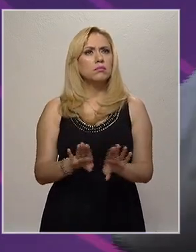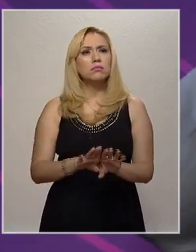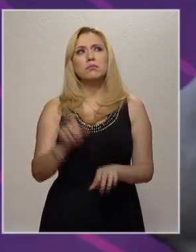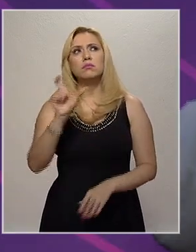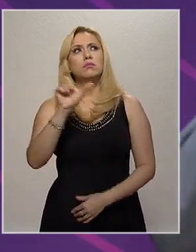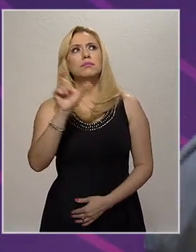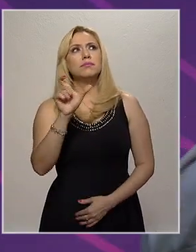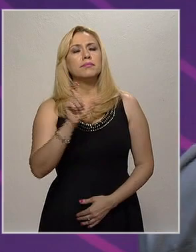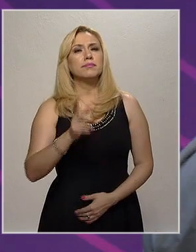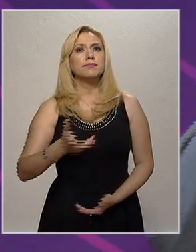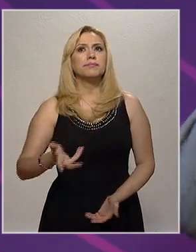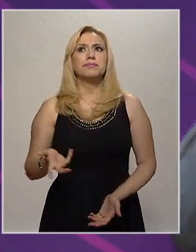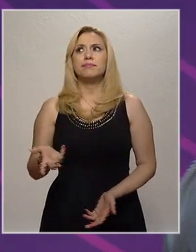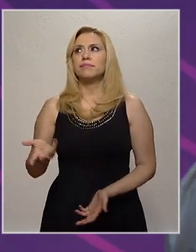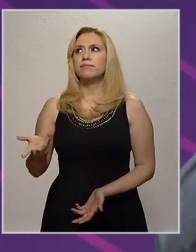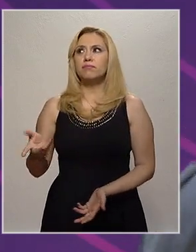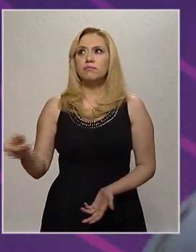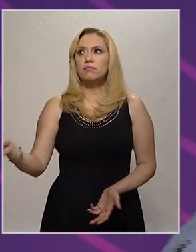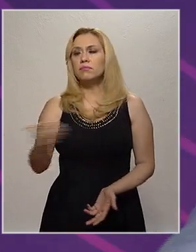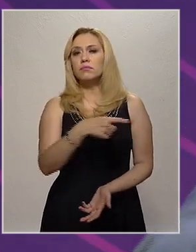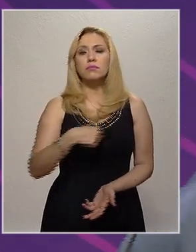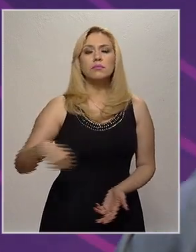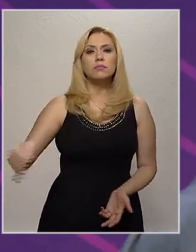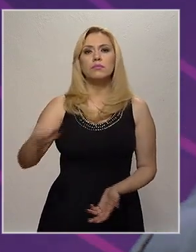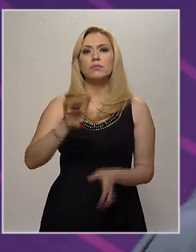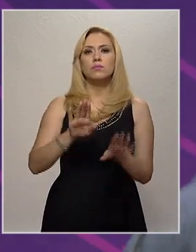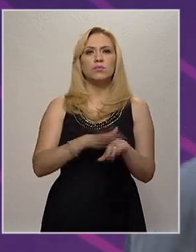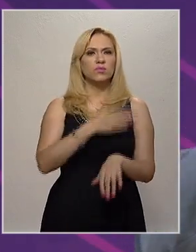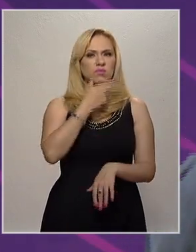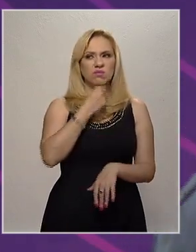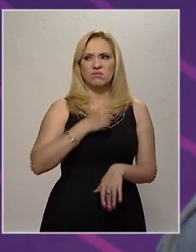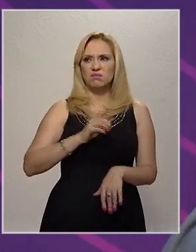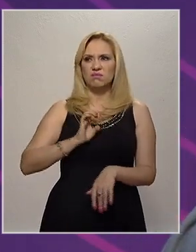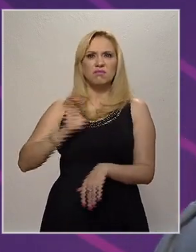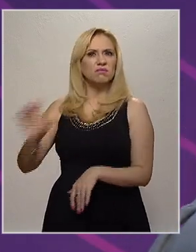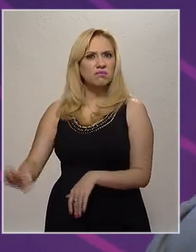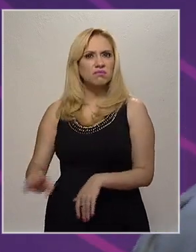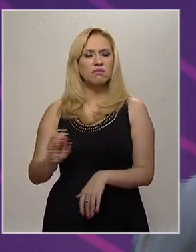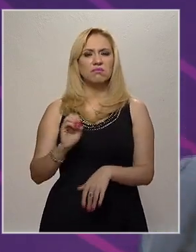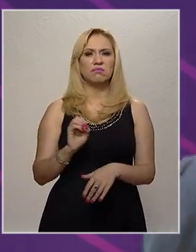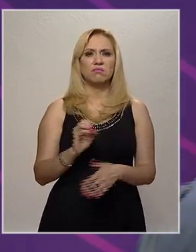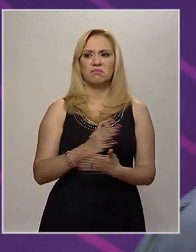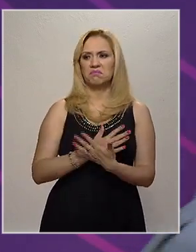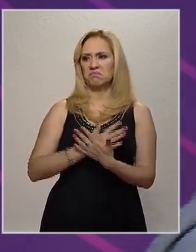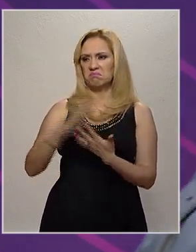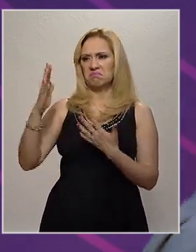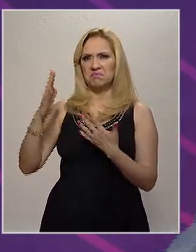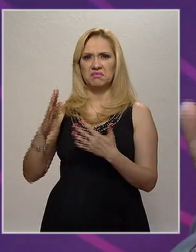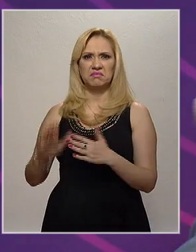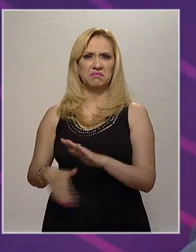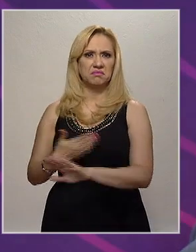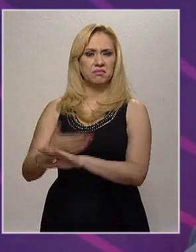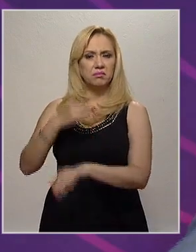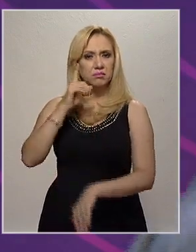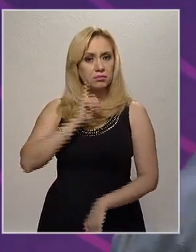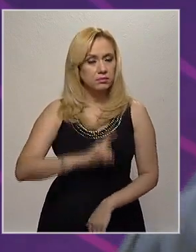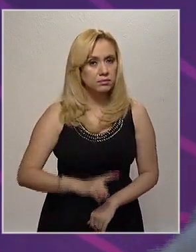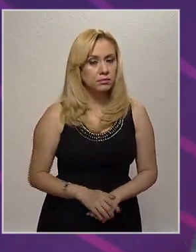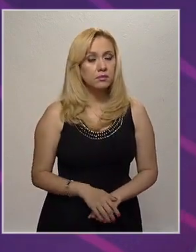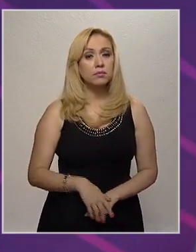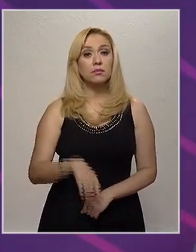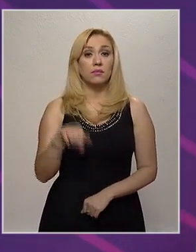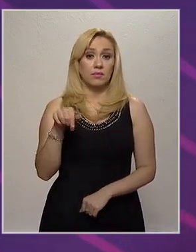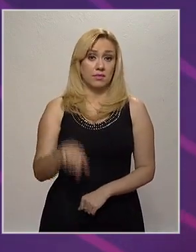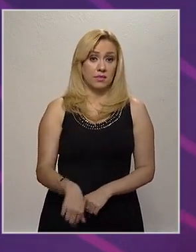una motivación en el género o cuando hay una afectación desproporcionada hacia las mujeres. Y naturalmente, por la